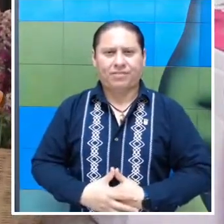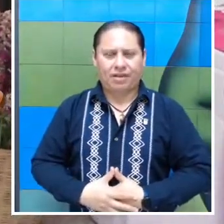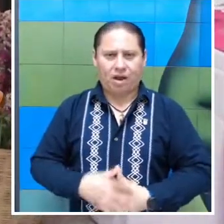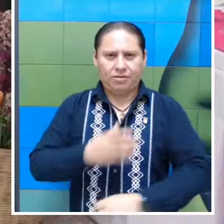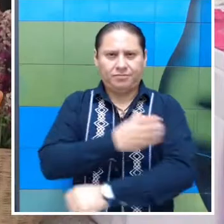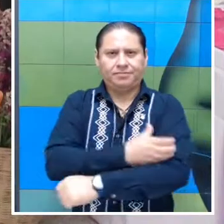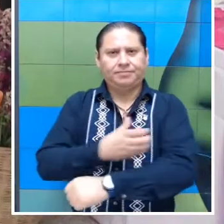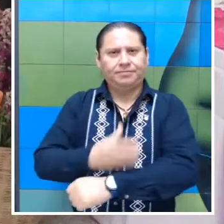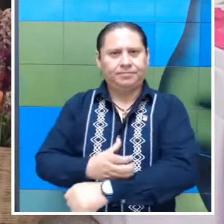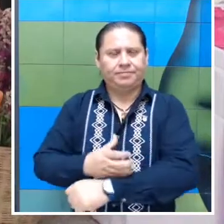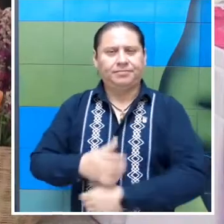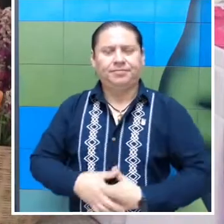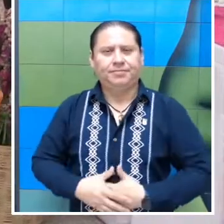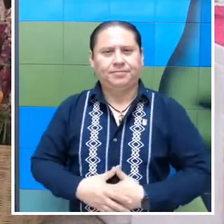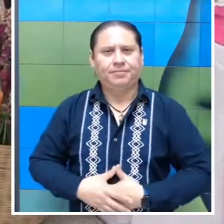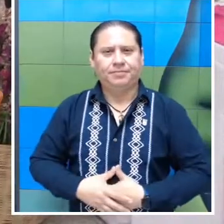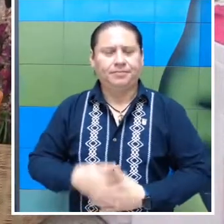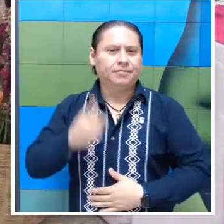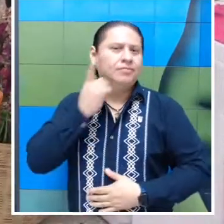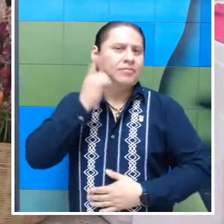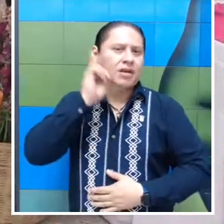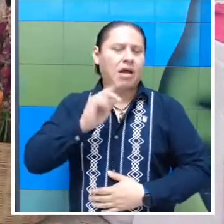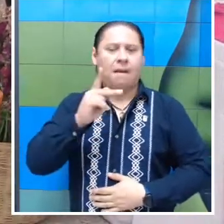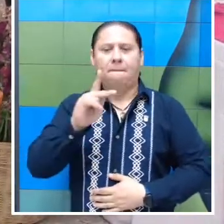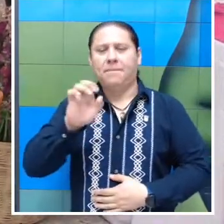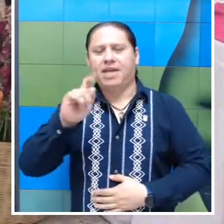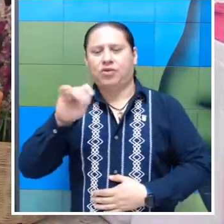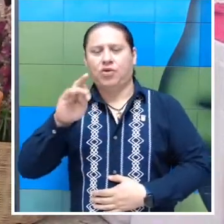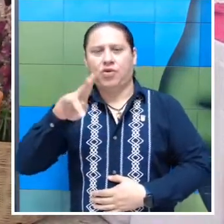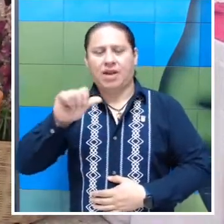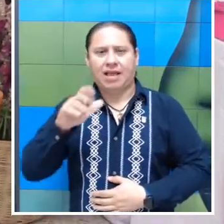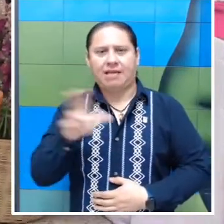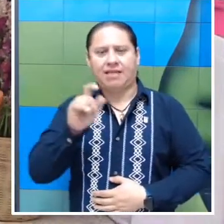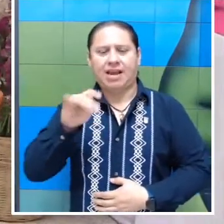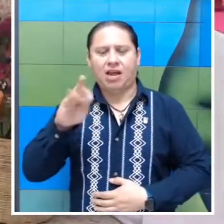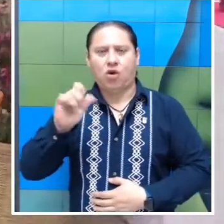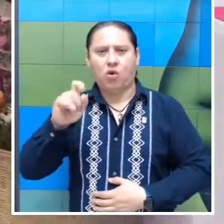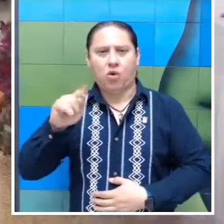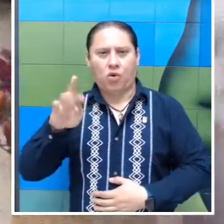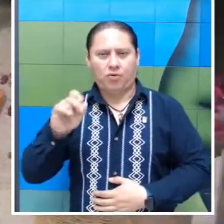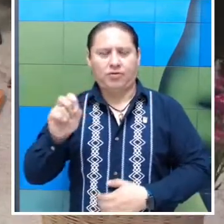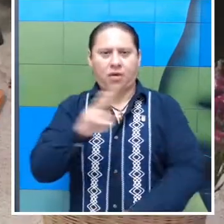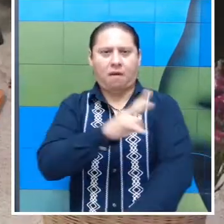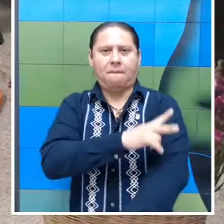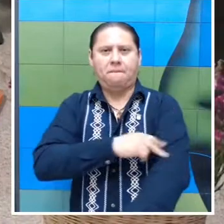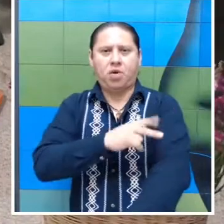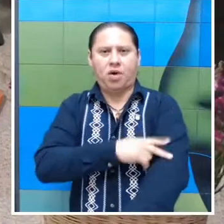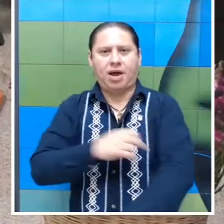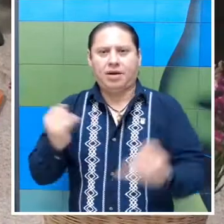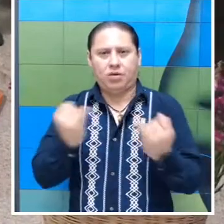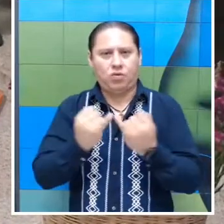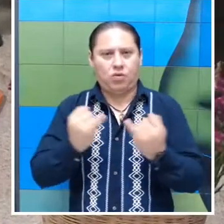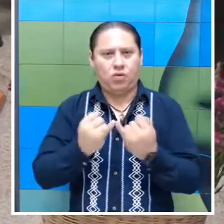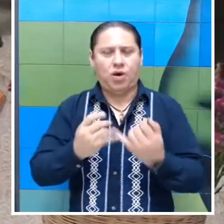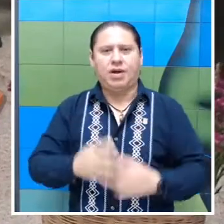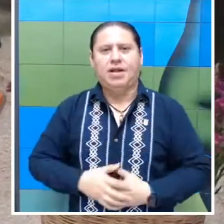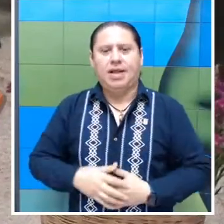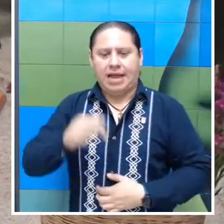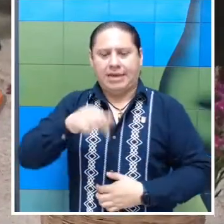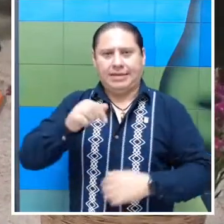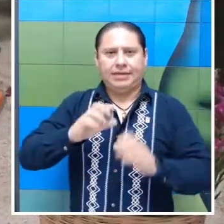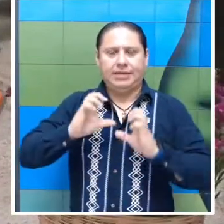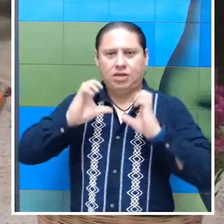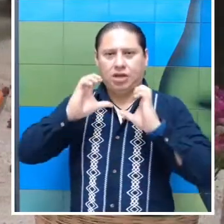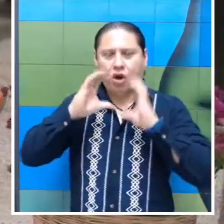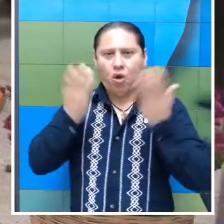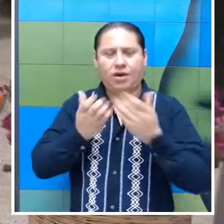Nos acompaña también la diputada Petrona de la Cruz Cruz, vocal de este voluntariado legislando con el corazón del